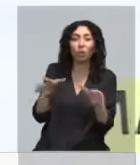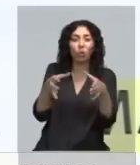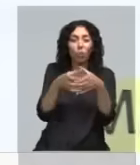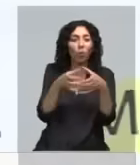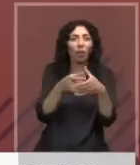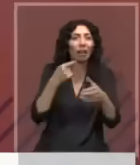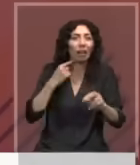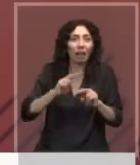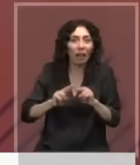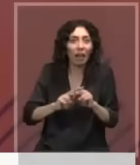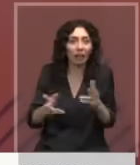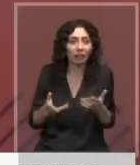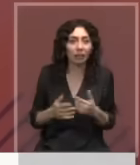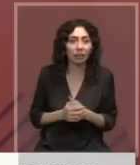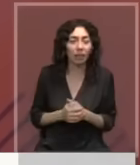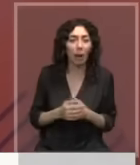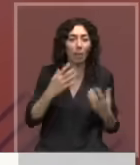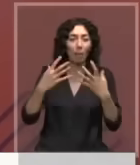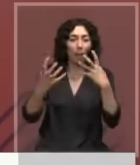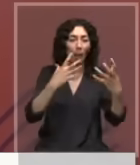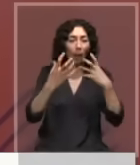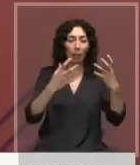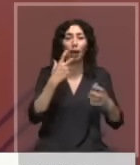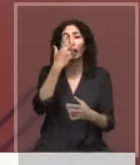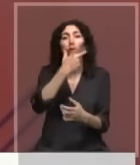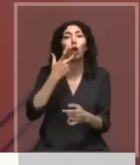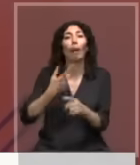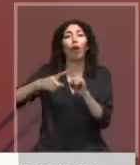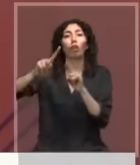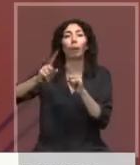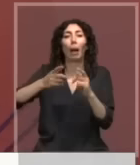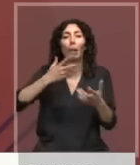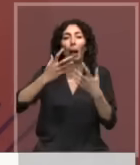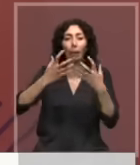capital? ¡No me dejan a ni ayude!